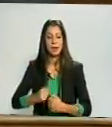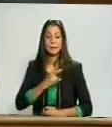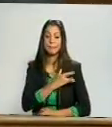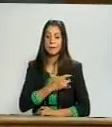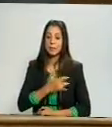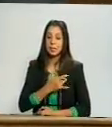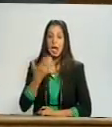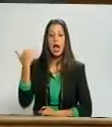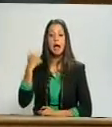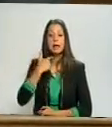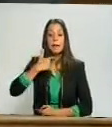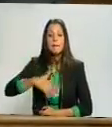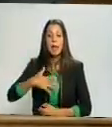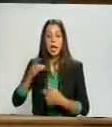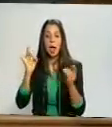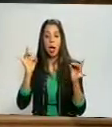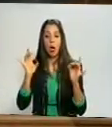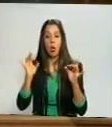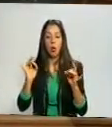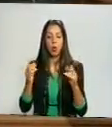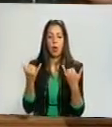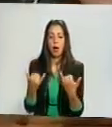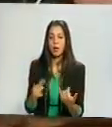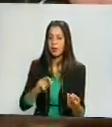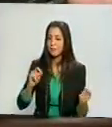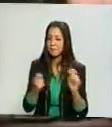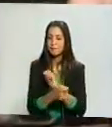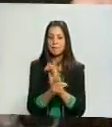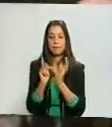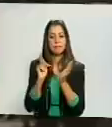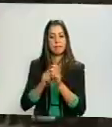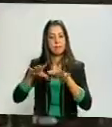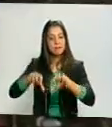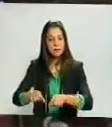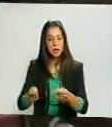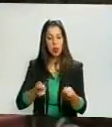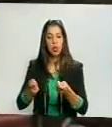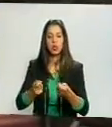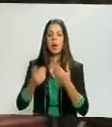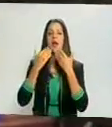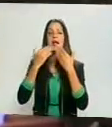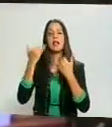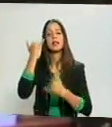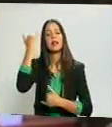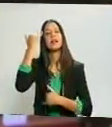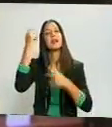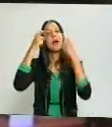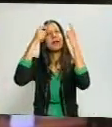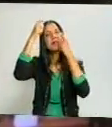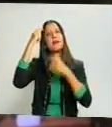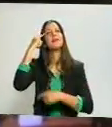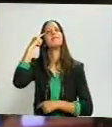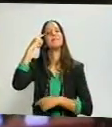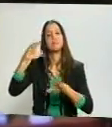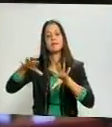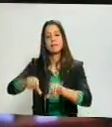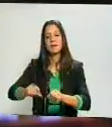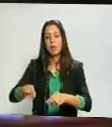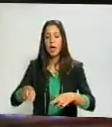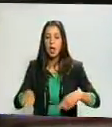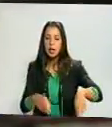soberano de nuestra minería, pero llegó la hora, llegó el momento, y gracias al legado del comandante presidente Chávez tenemos el arco minero del